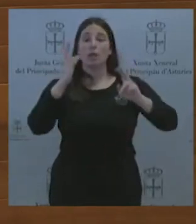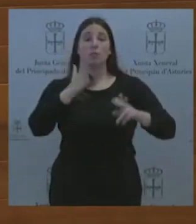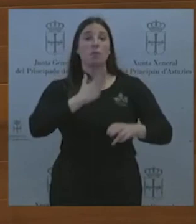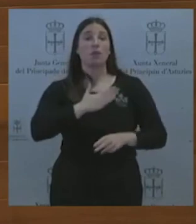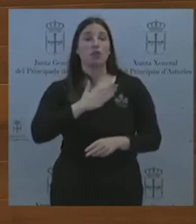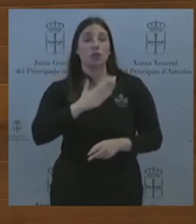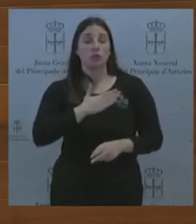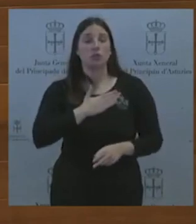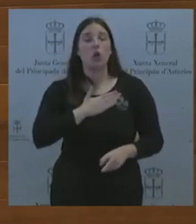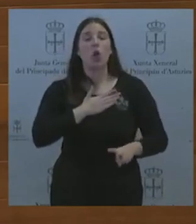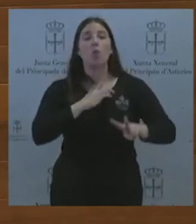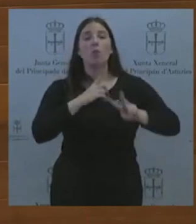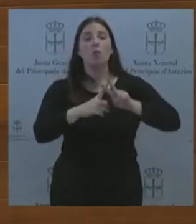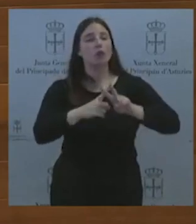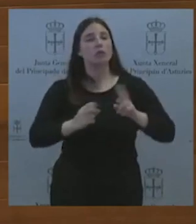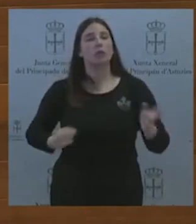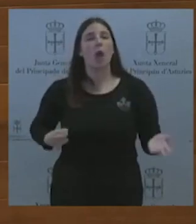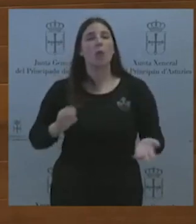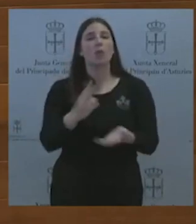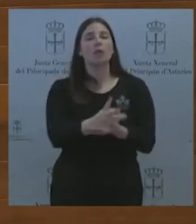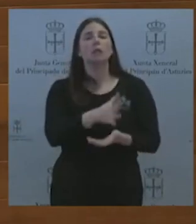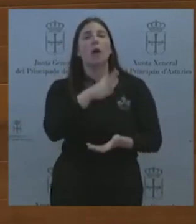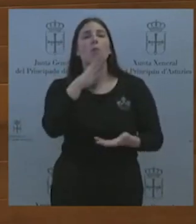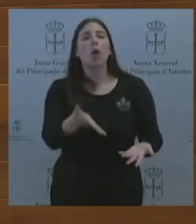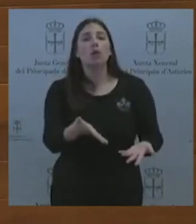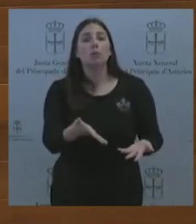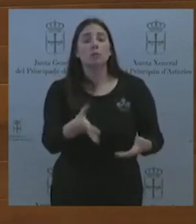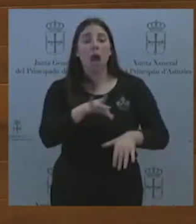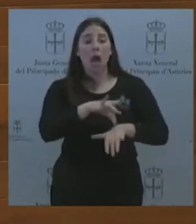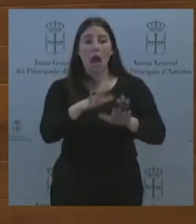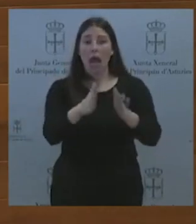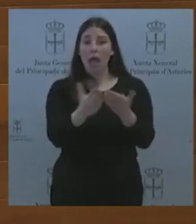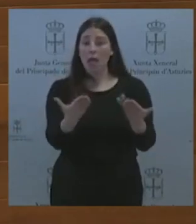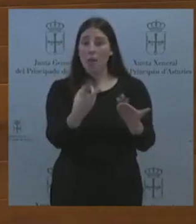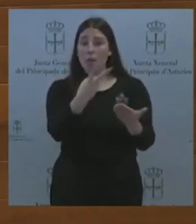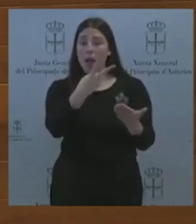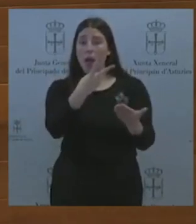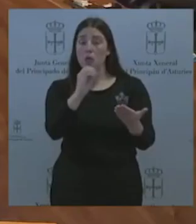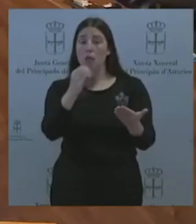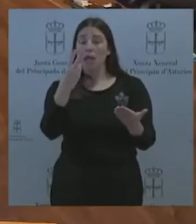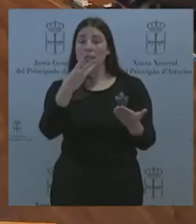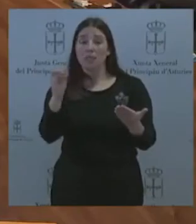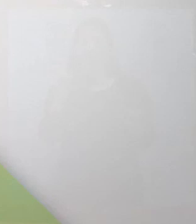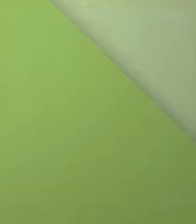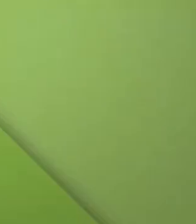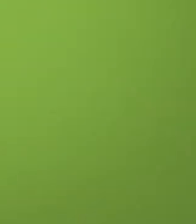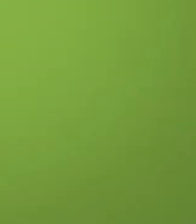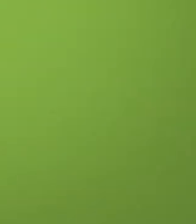el adiós a la Agenda 2030 y por dar la bienvenida a la Agenda España. Gracias.